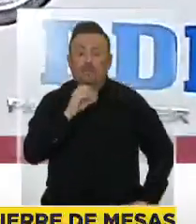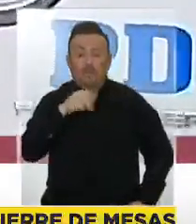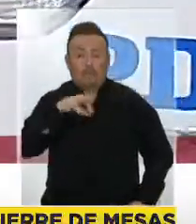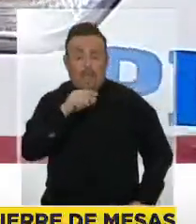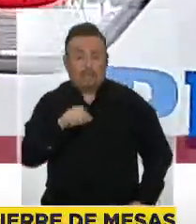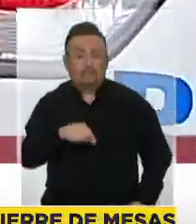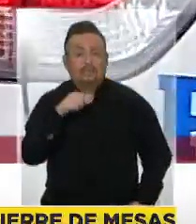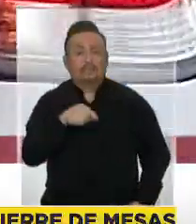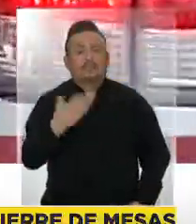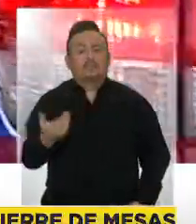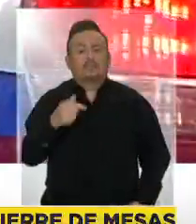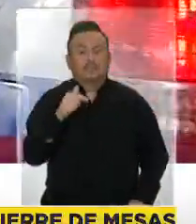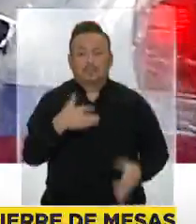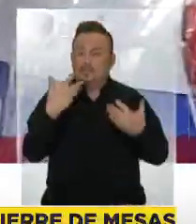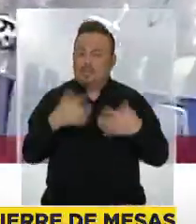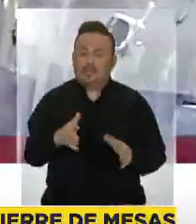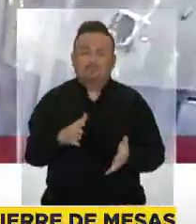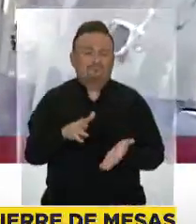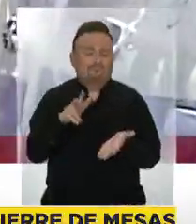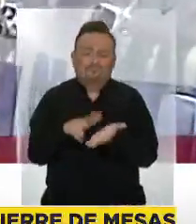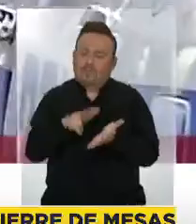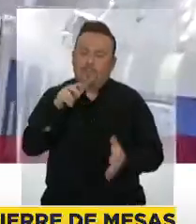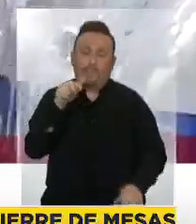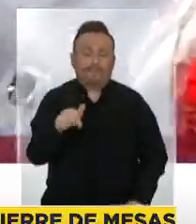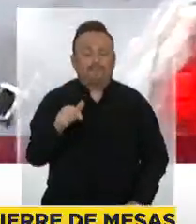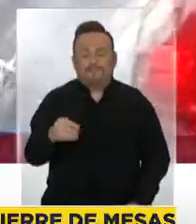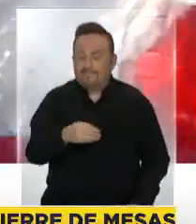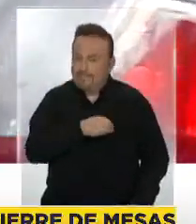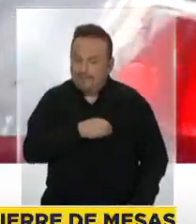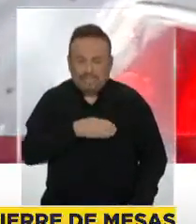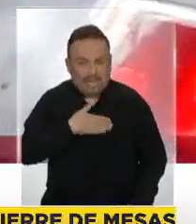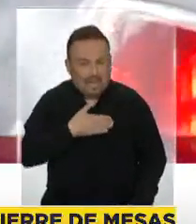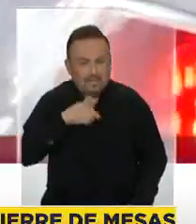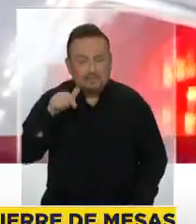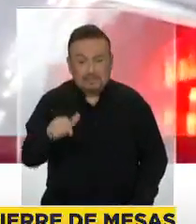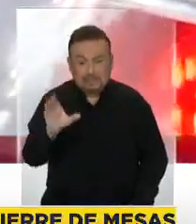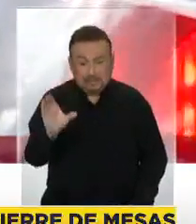hecho donde ya se confirmó la lamentable muerte de una funcionaria de la Policía de